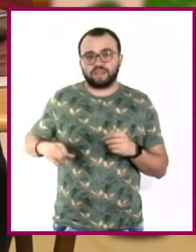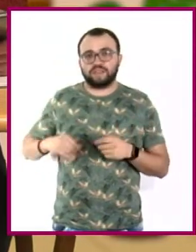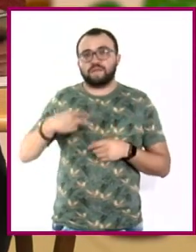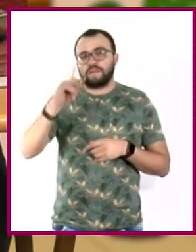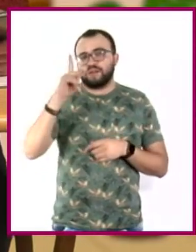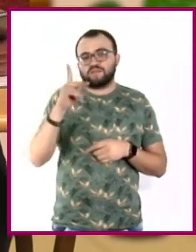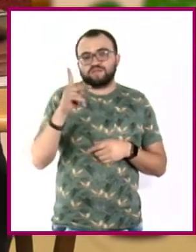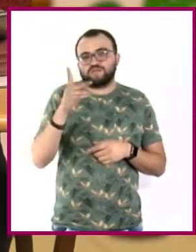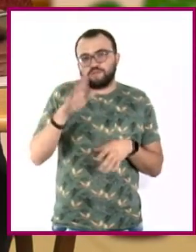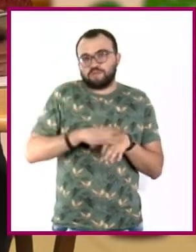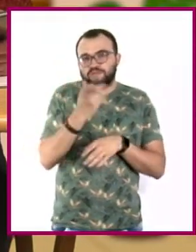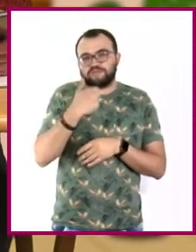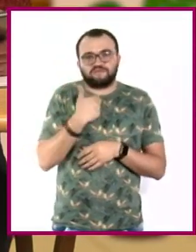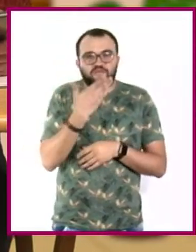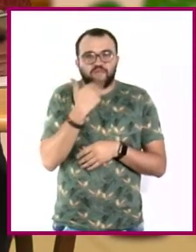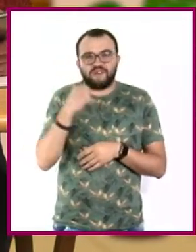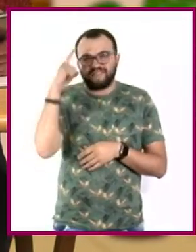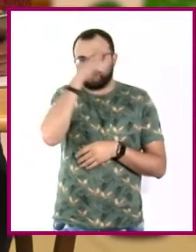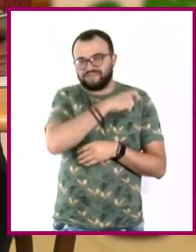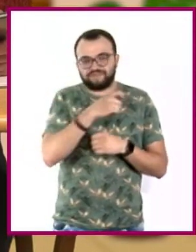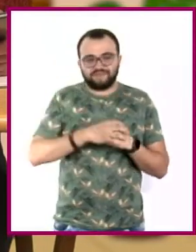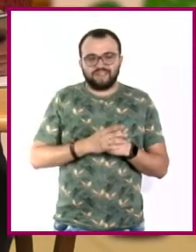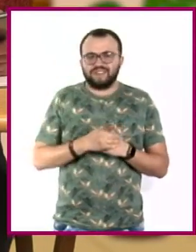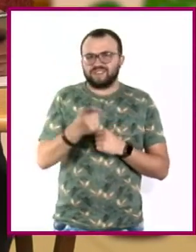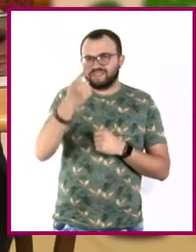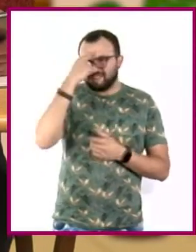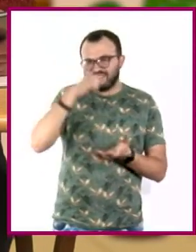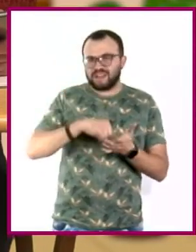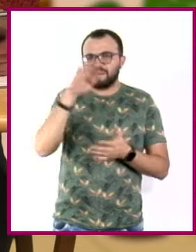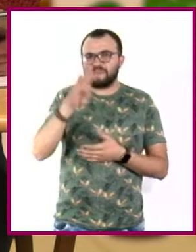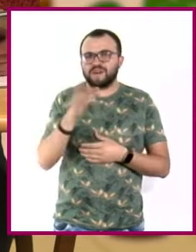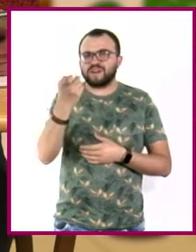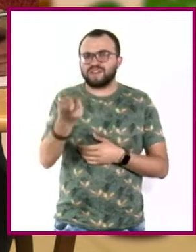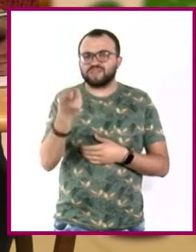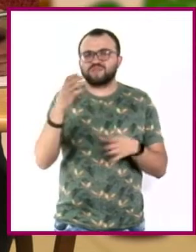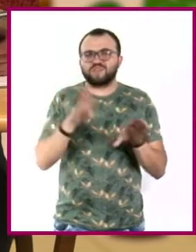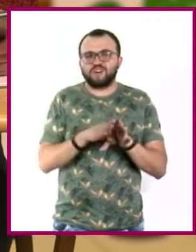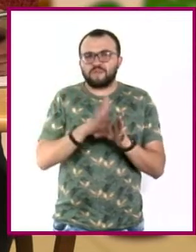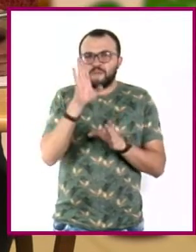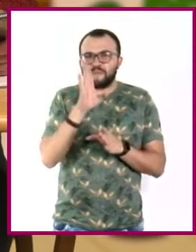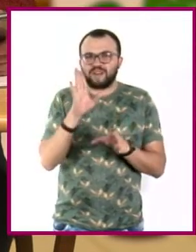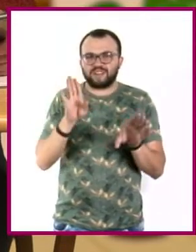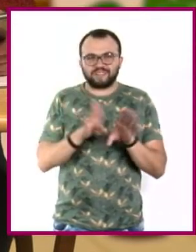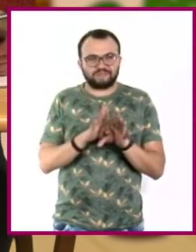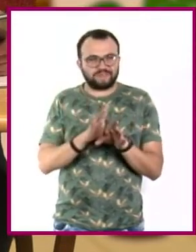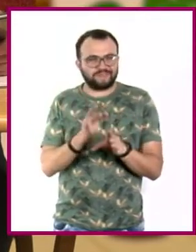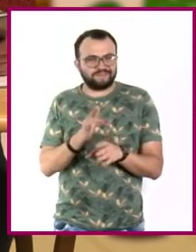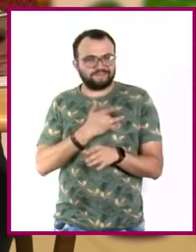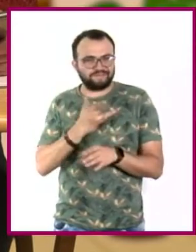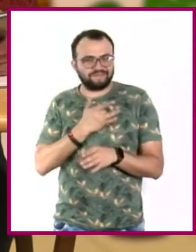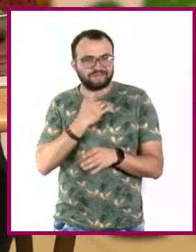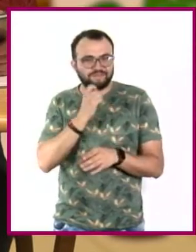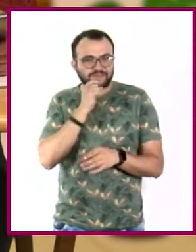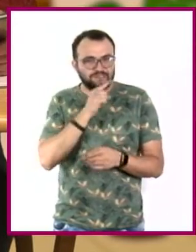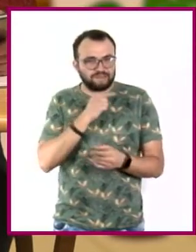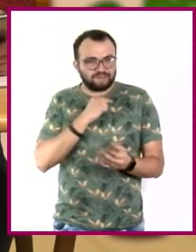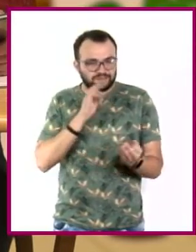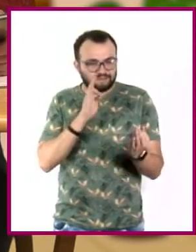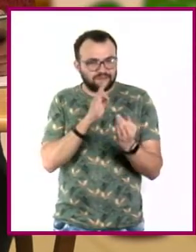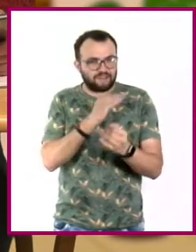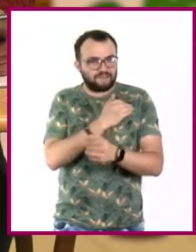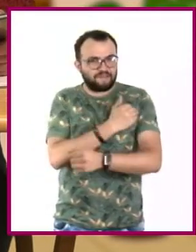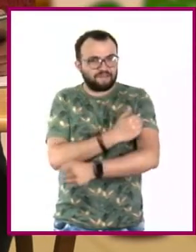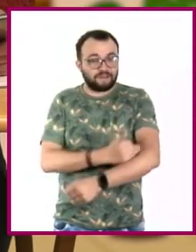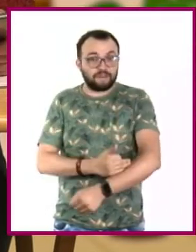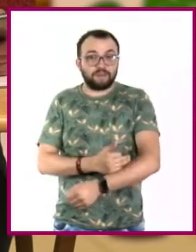difícil. ¿No te parece que todo resulta de alguna manera familiar? La Revolución Mexicana